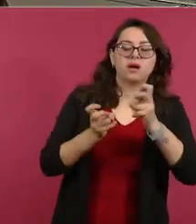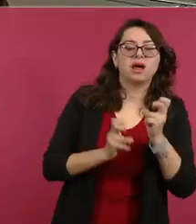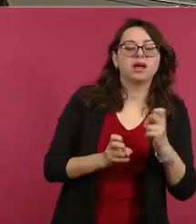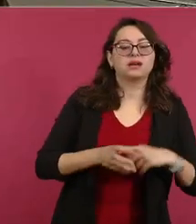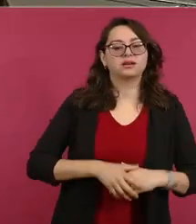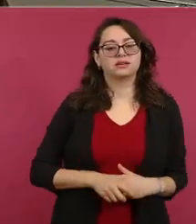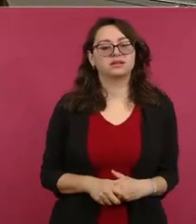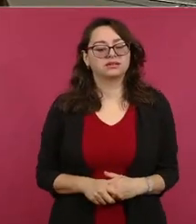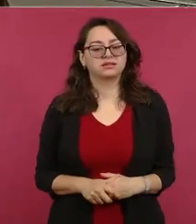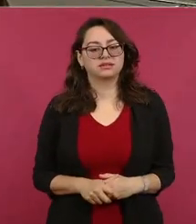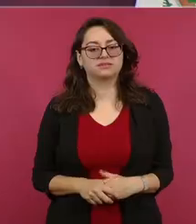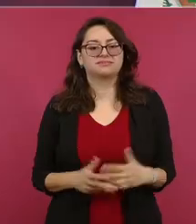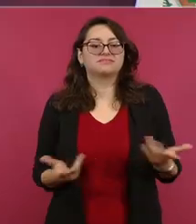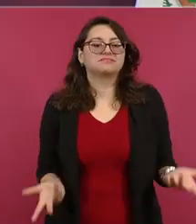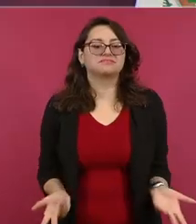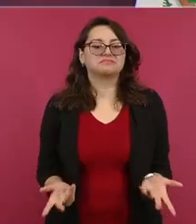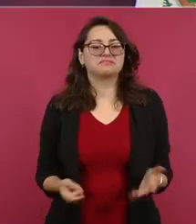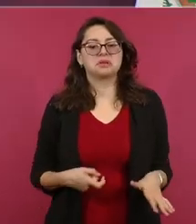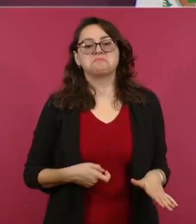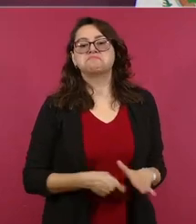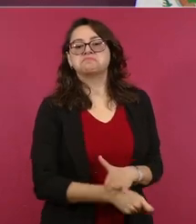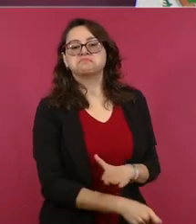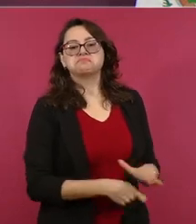Es el famoso maiseo